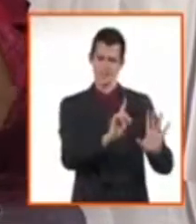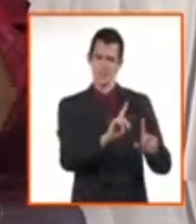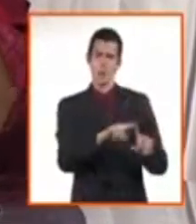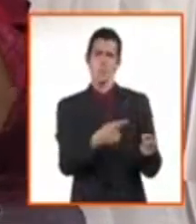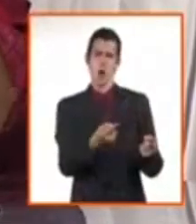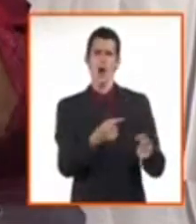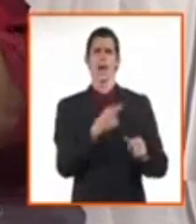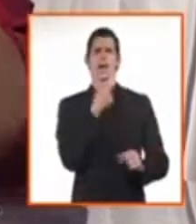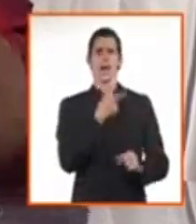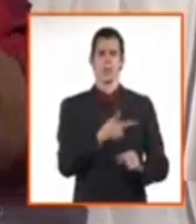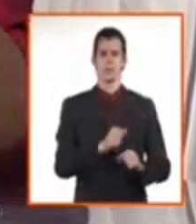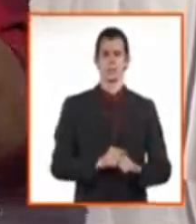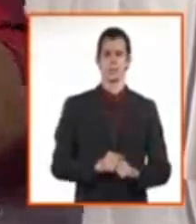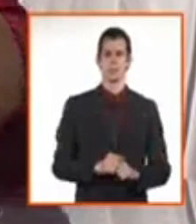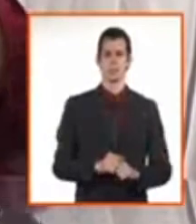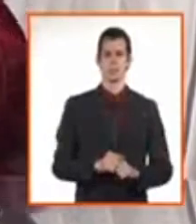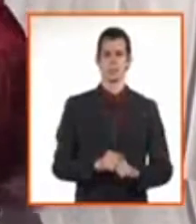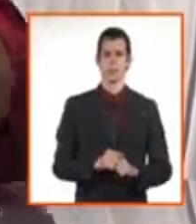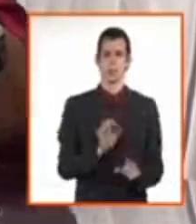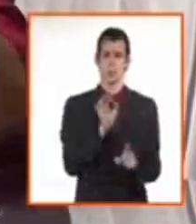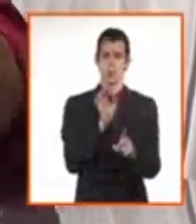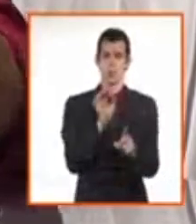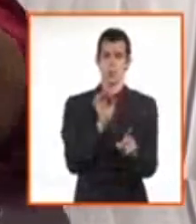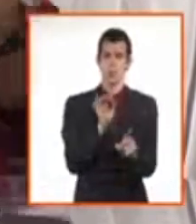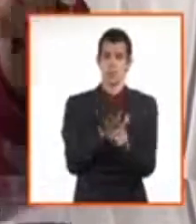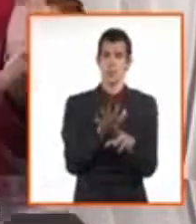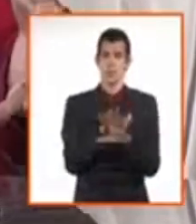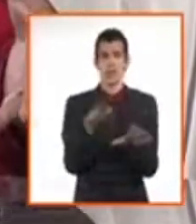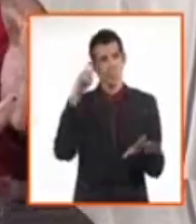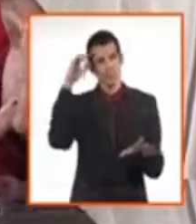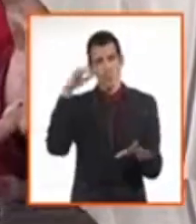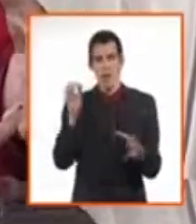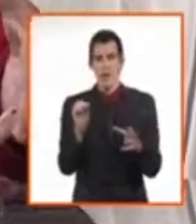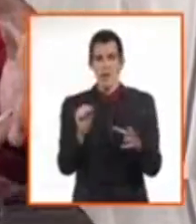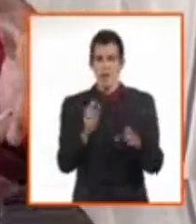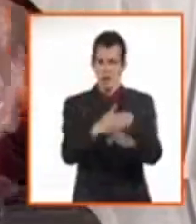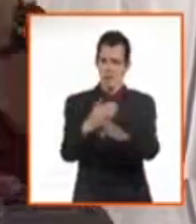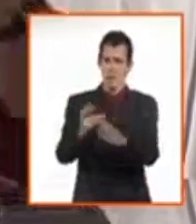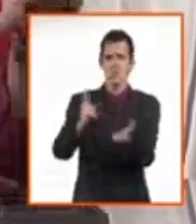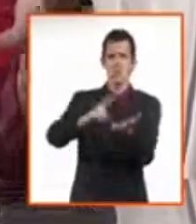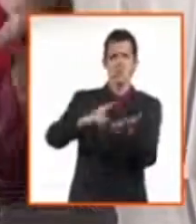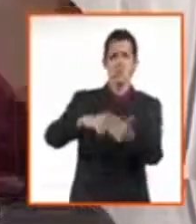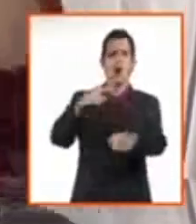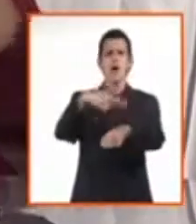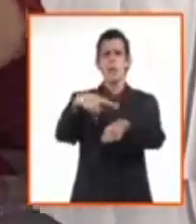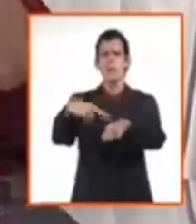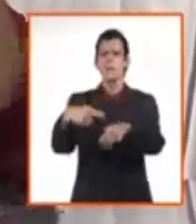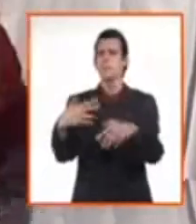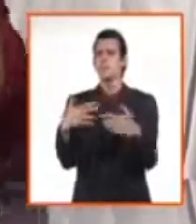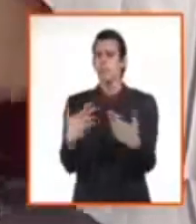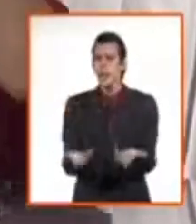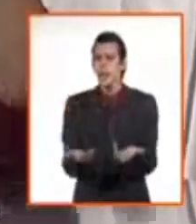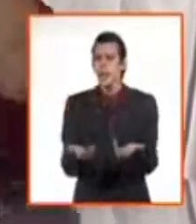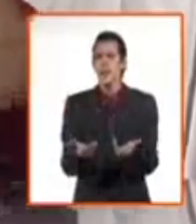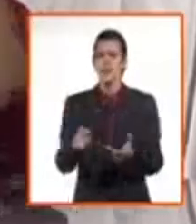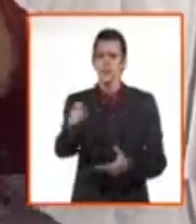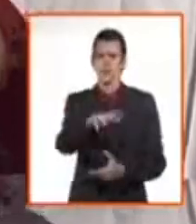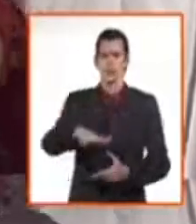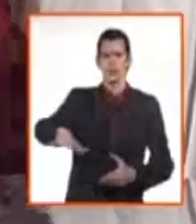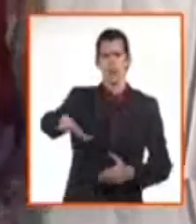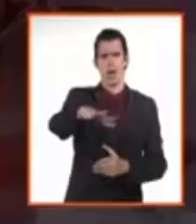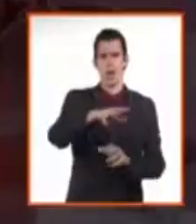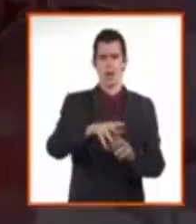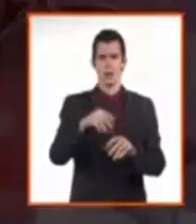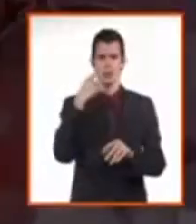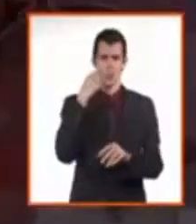con la sociedad civil la sociedad civil donde ya saben a quién llevó almagro parece una secta